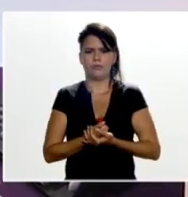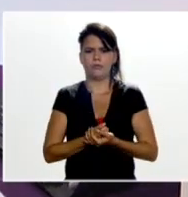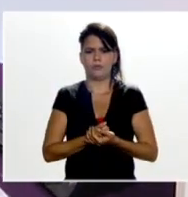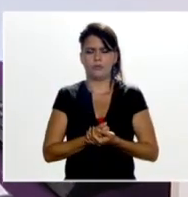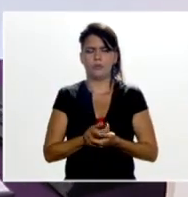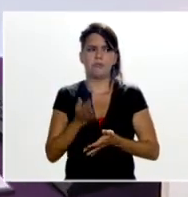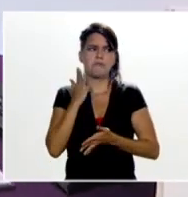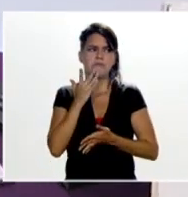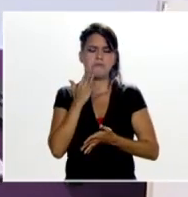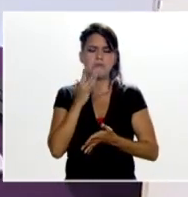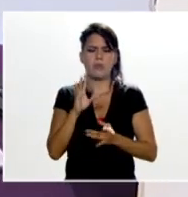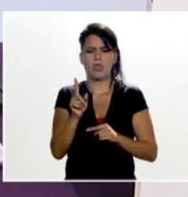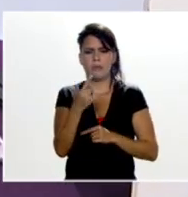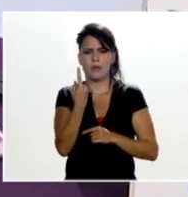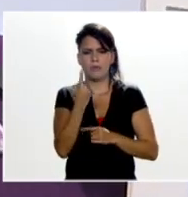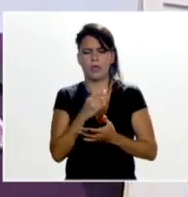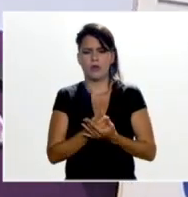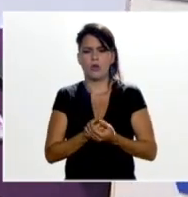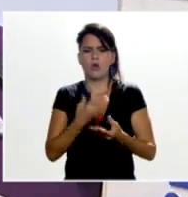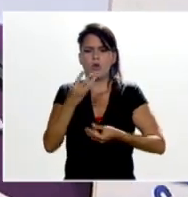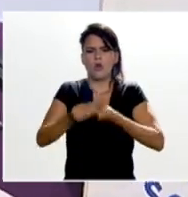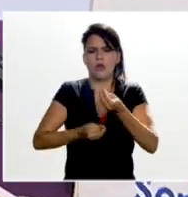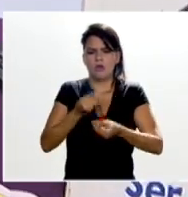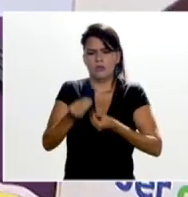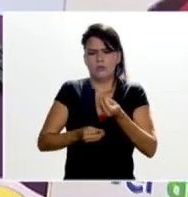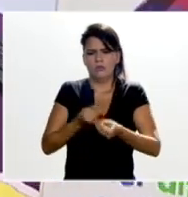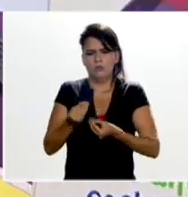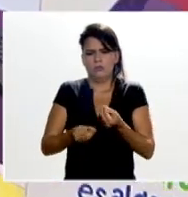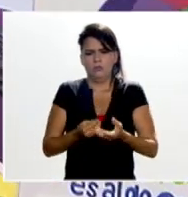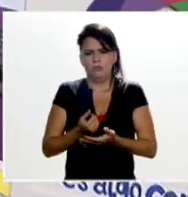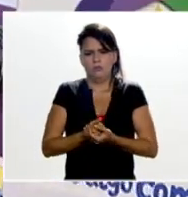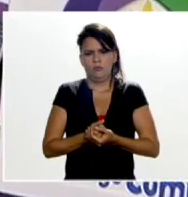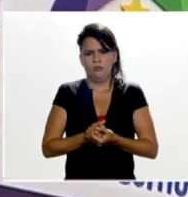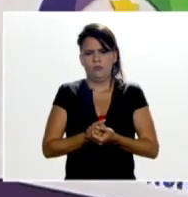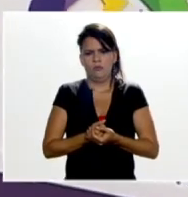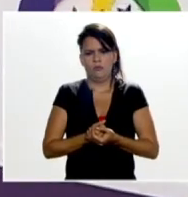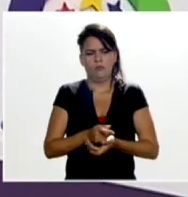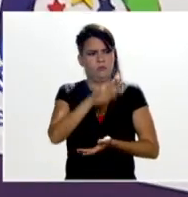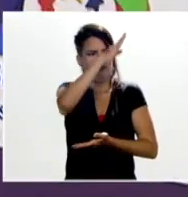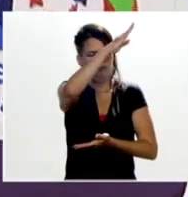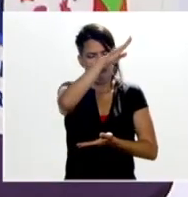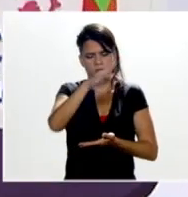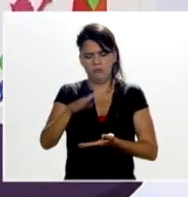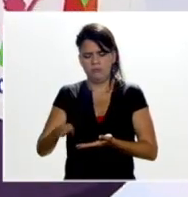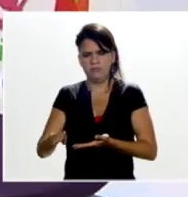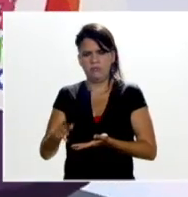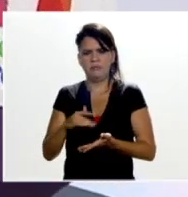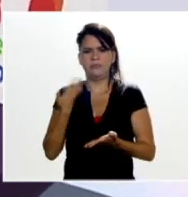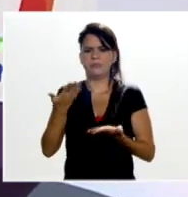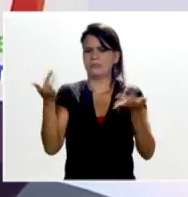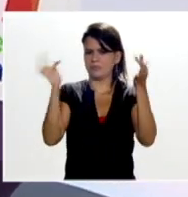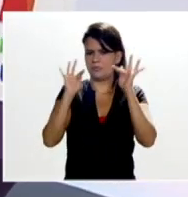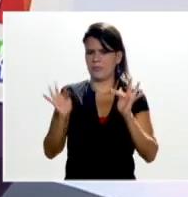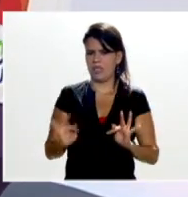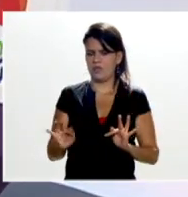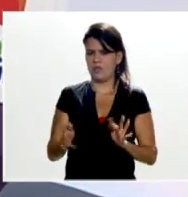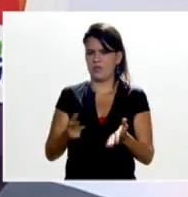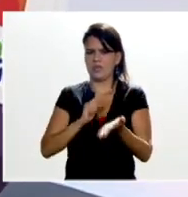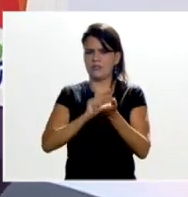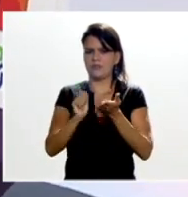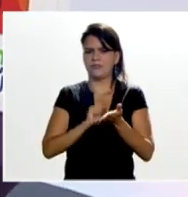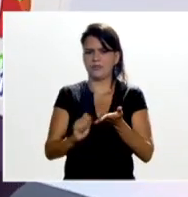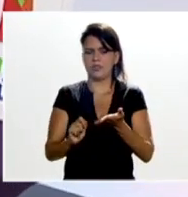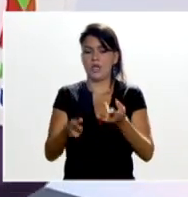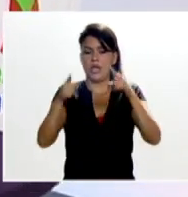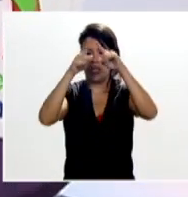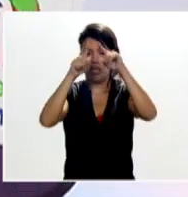Por ejemplo, el primero lo hacemos pasando una diagonal, quedando de esta manera inscrito